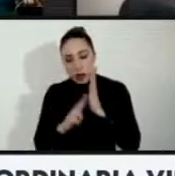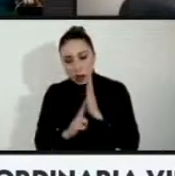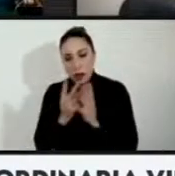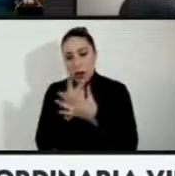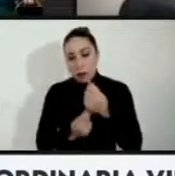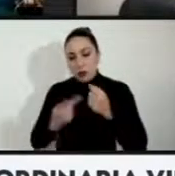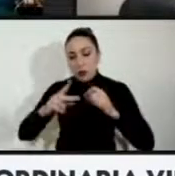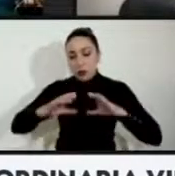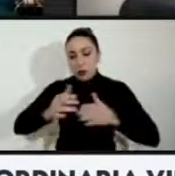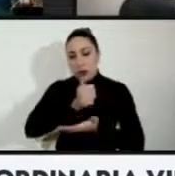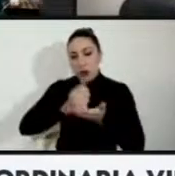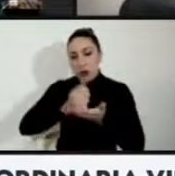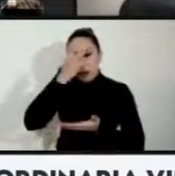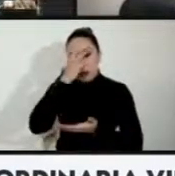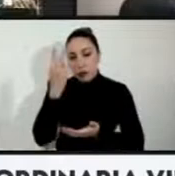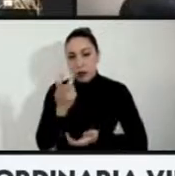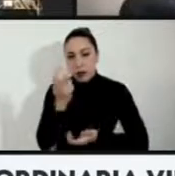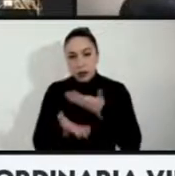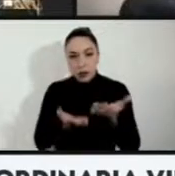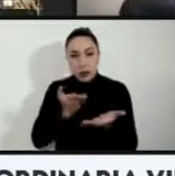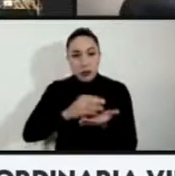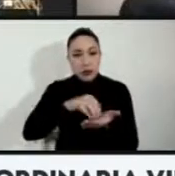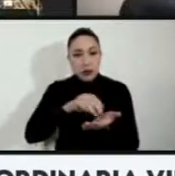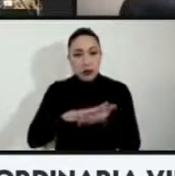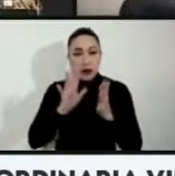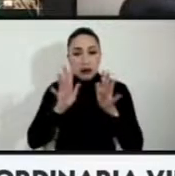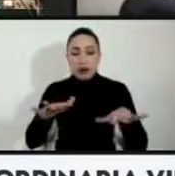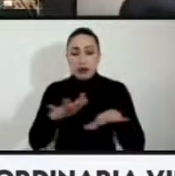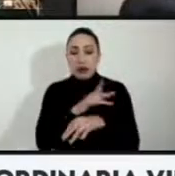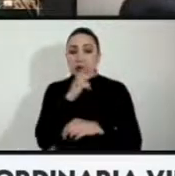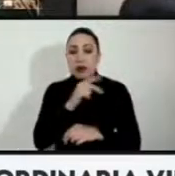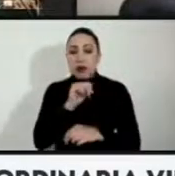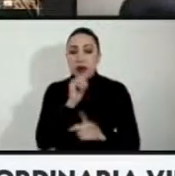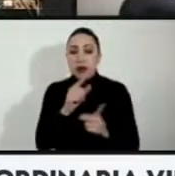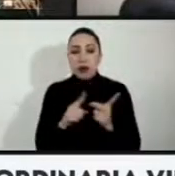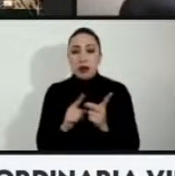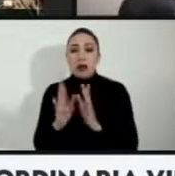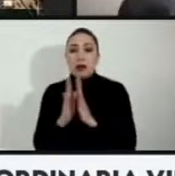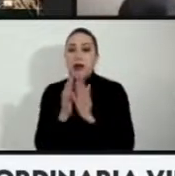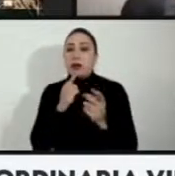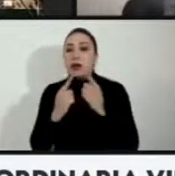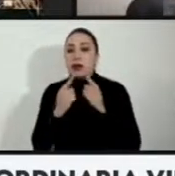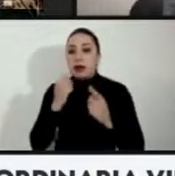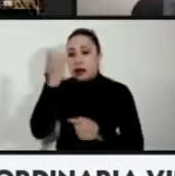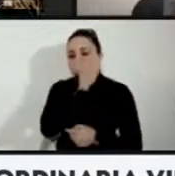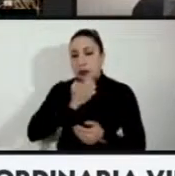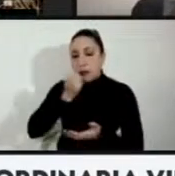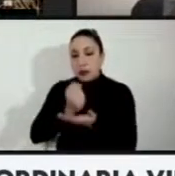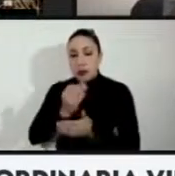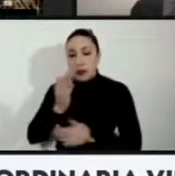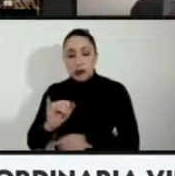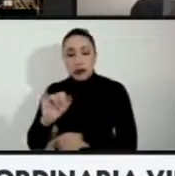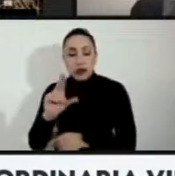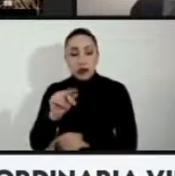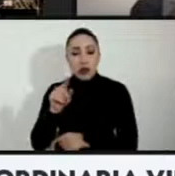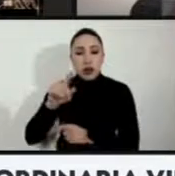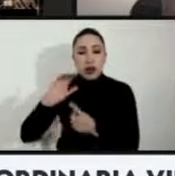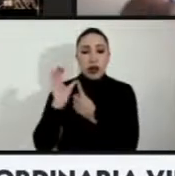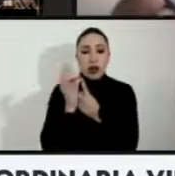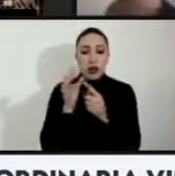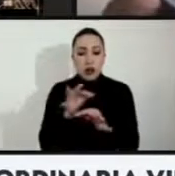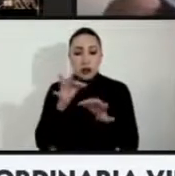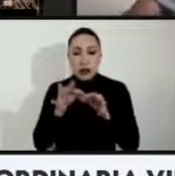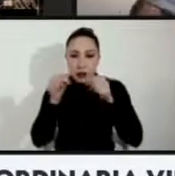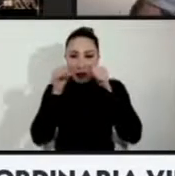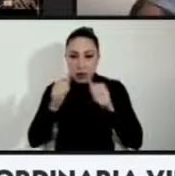Se instruye su inserción íntegra en el diario de los debates y se turnará para su análisis y dictamen a la Comisión de Administración y Procuración de